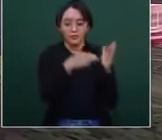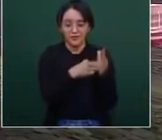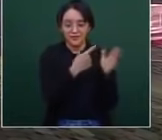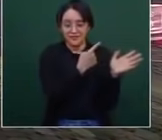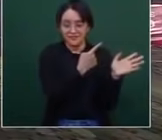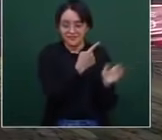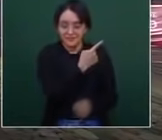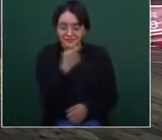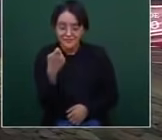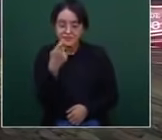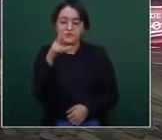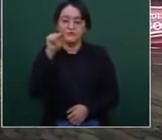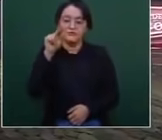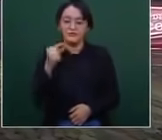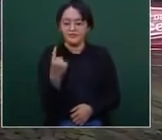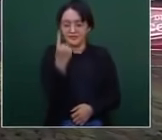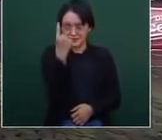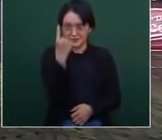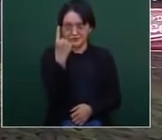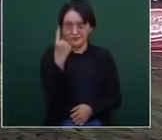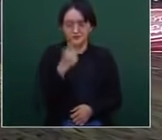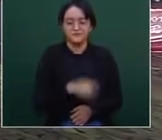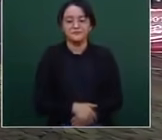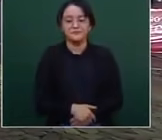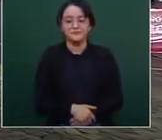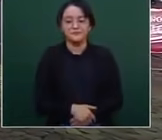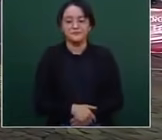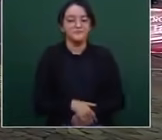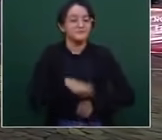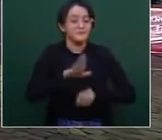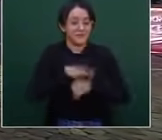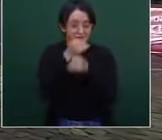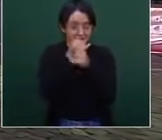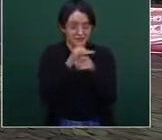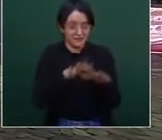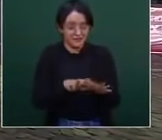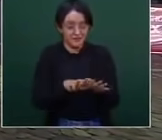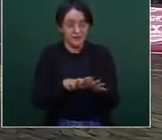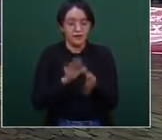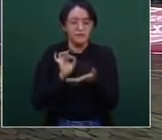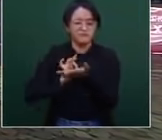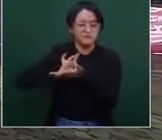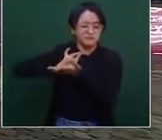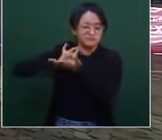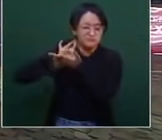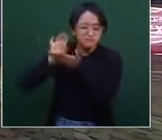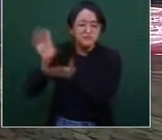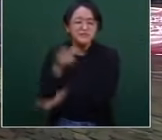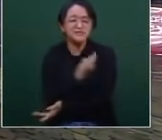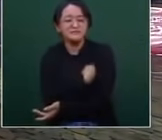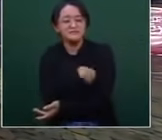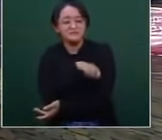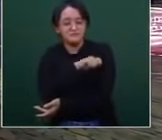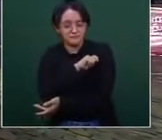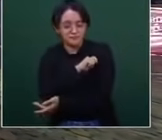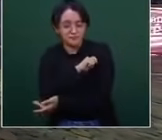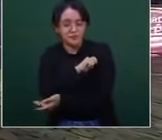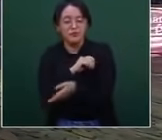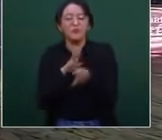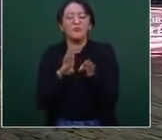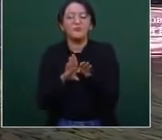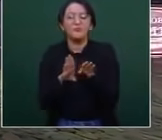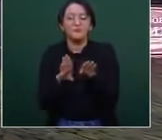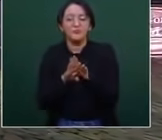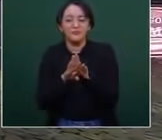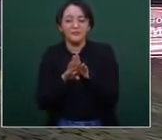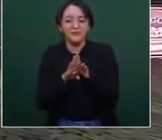2.181. Asimismo, habría que agregar que la expulsión de los españoles de México se hizo acompañar de